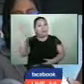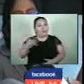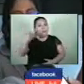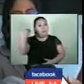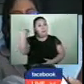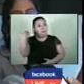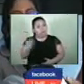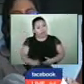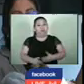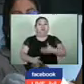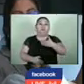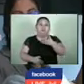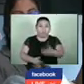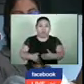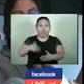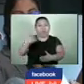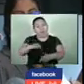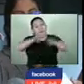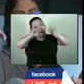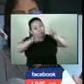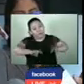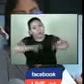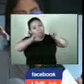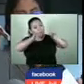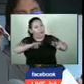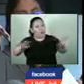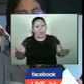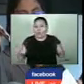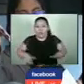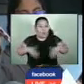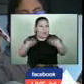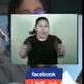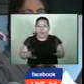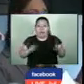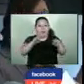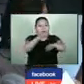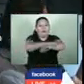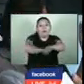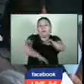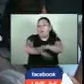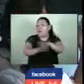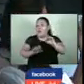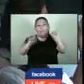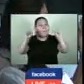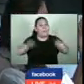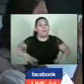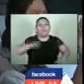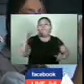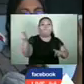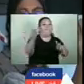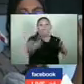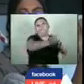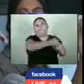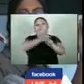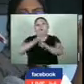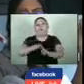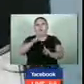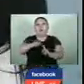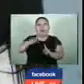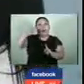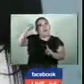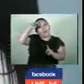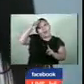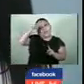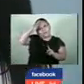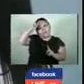largo, engorroso de examen y no puede haber una captura automática ni una extradición automática del señor Martínez.